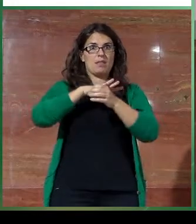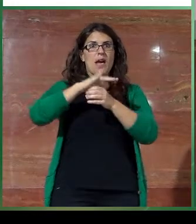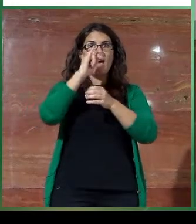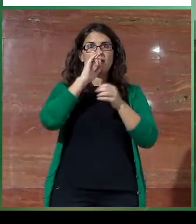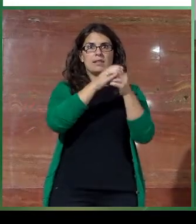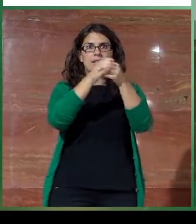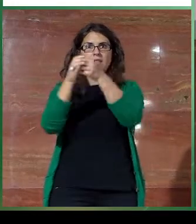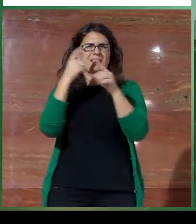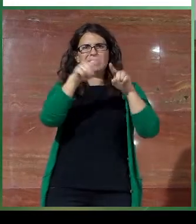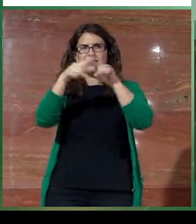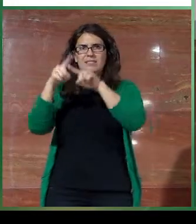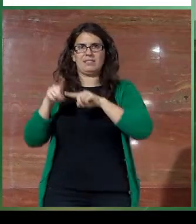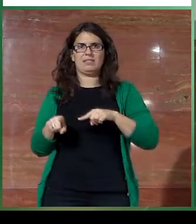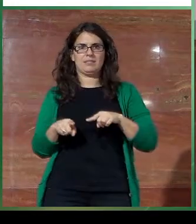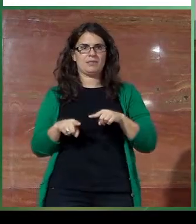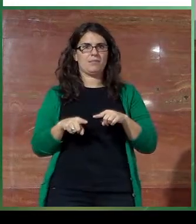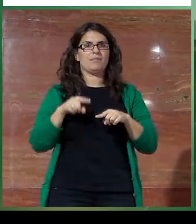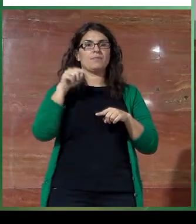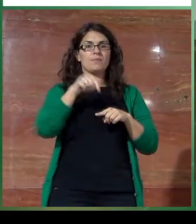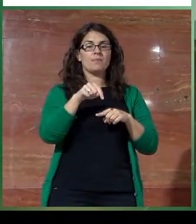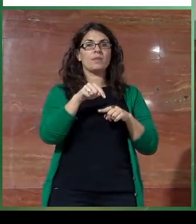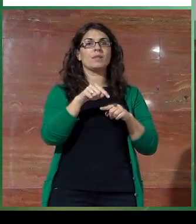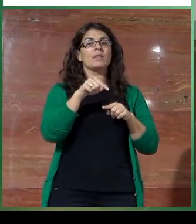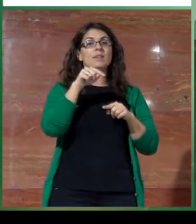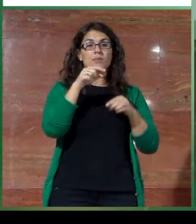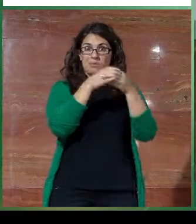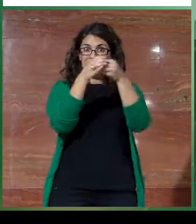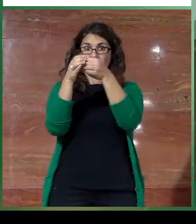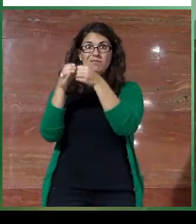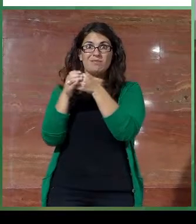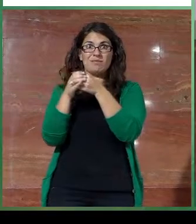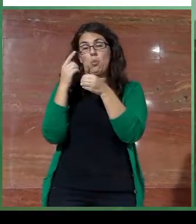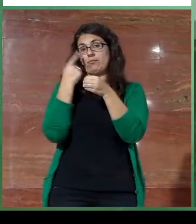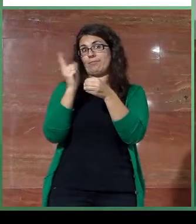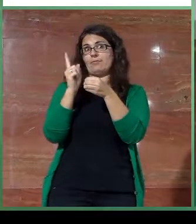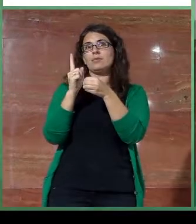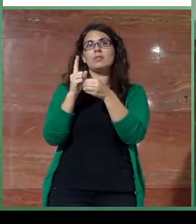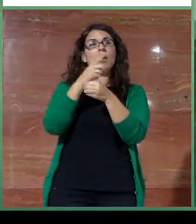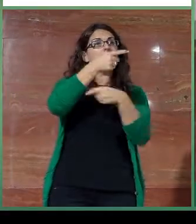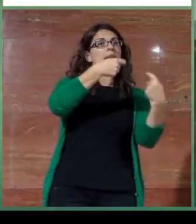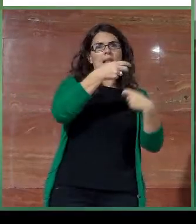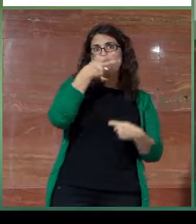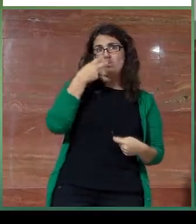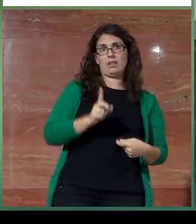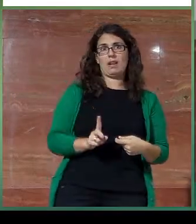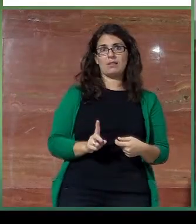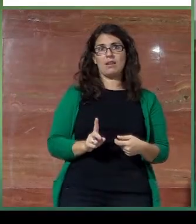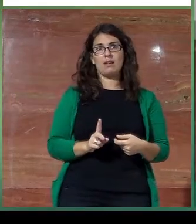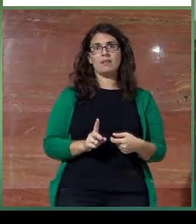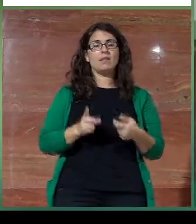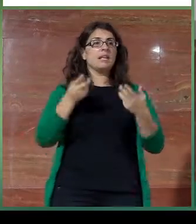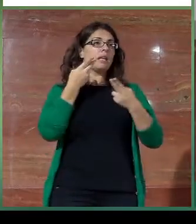atomizaciones. Estas atomizaciones no llegan jamás a interesar al mercado, ni al